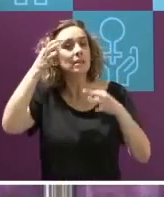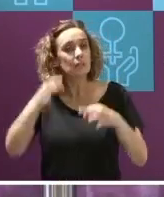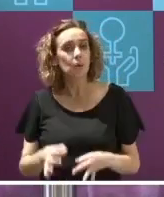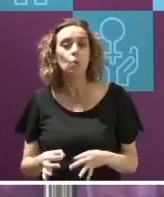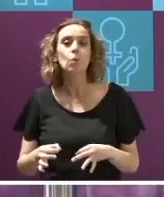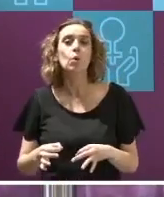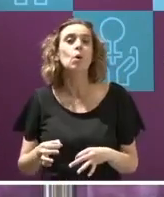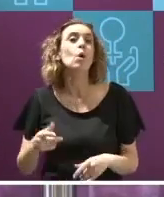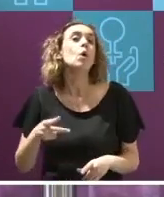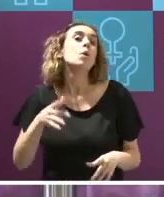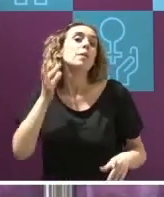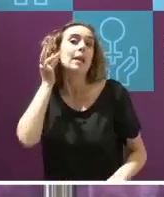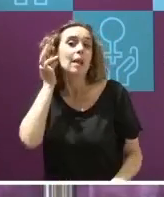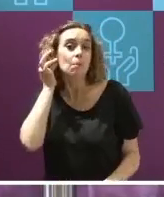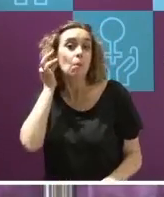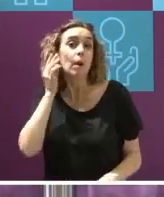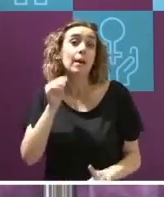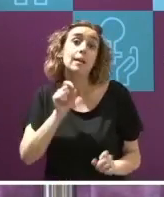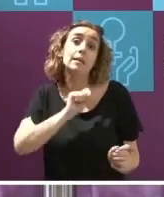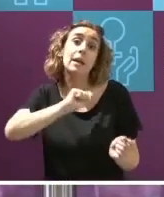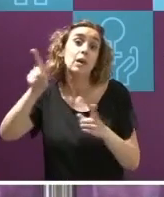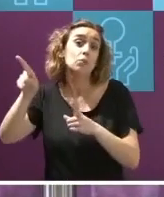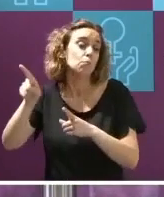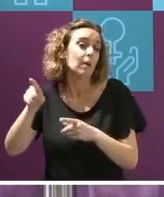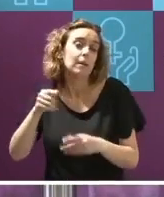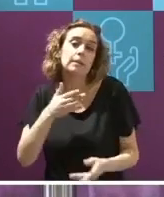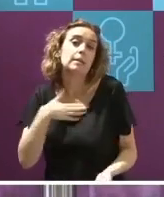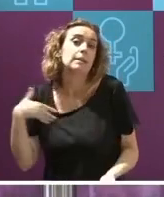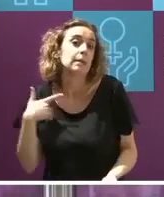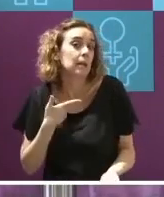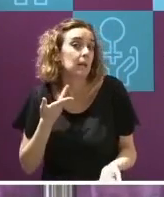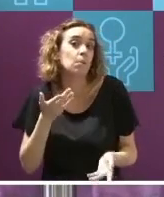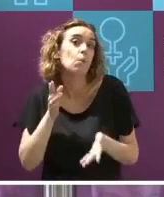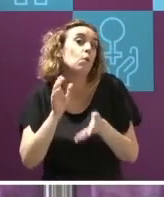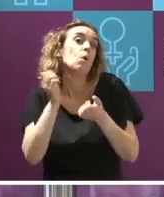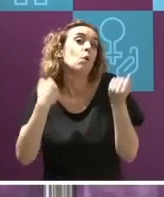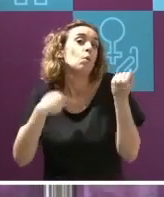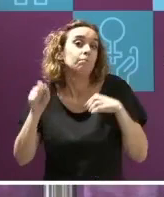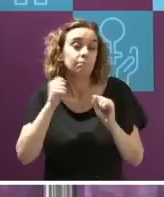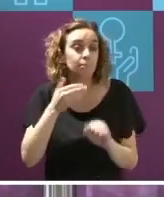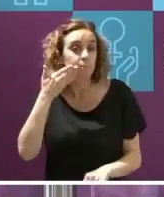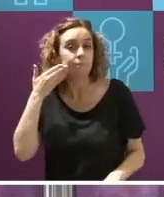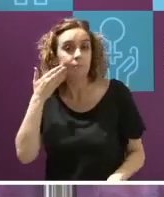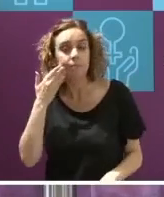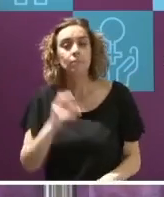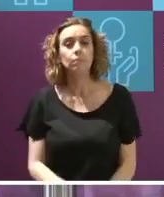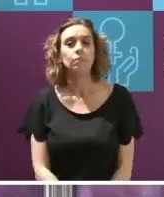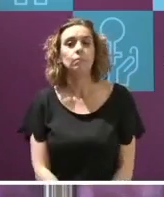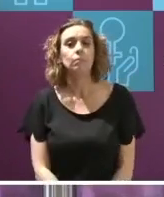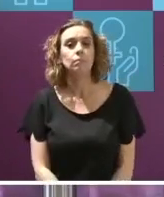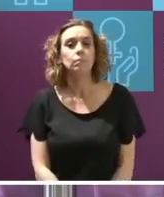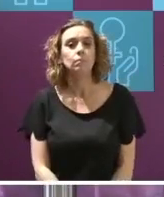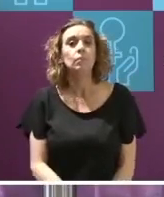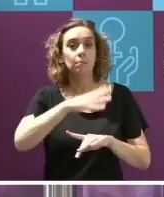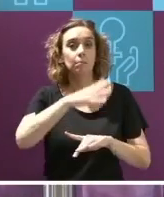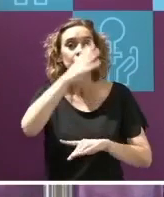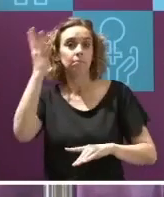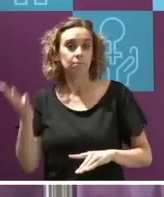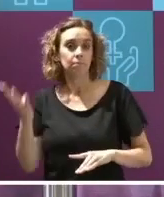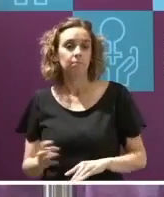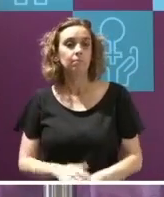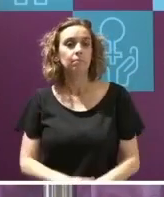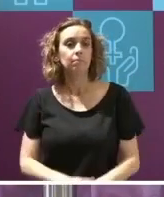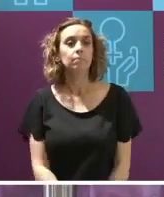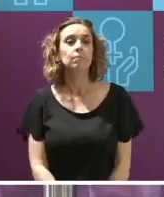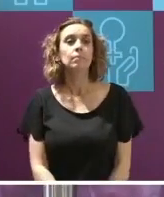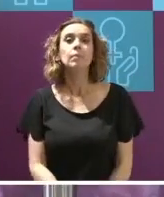mujeres víctimas de trata que deciden regresar a sus países con un trato digno y siempre con un enfoque de género y de derechos humanos. Vino